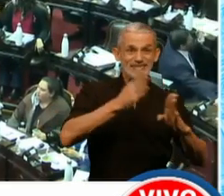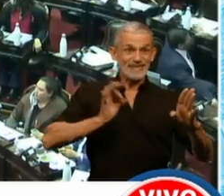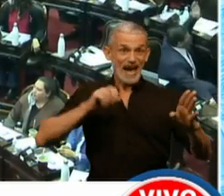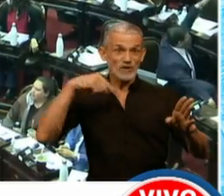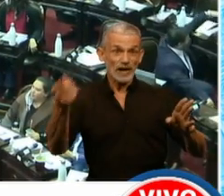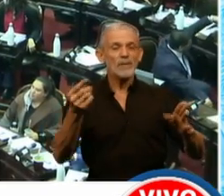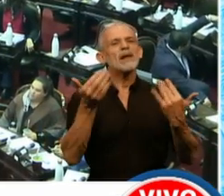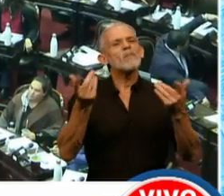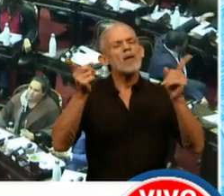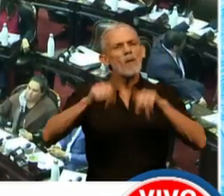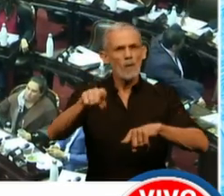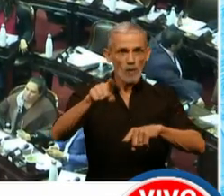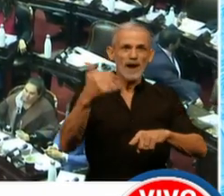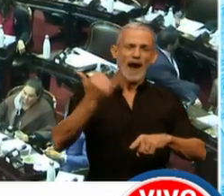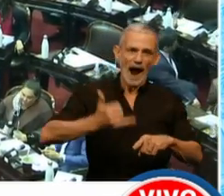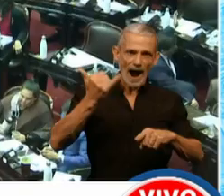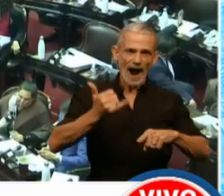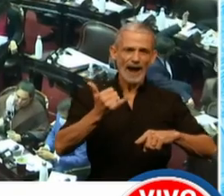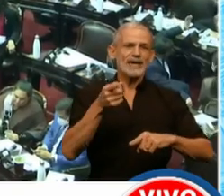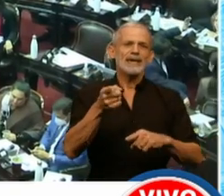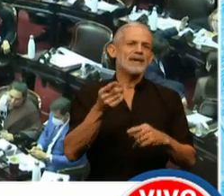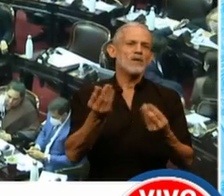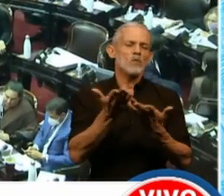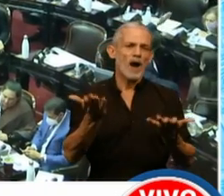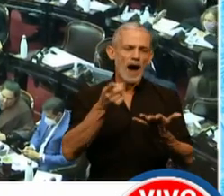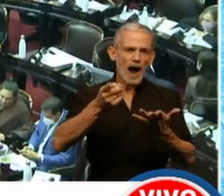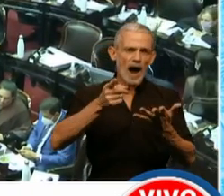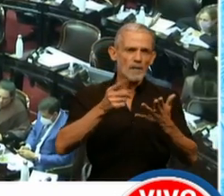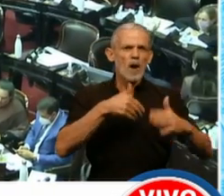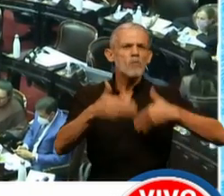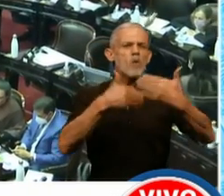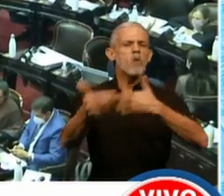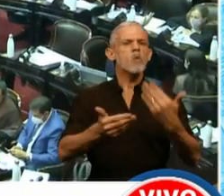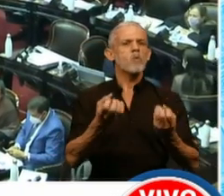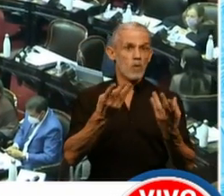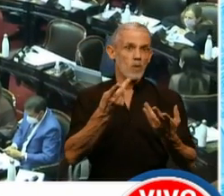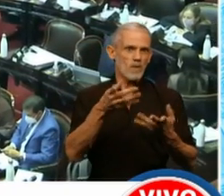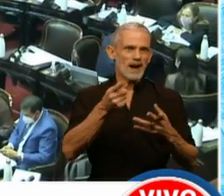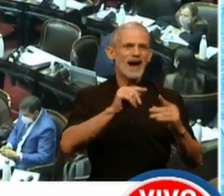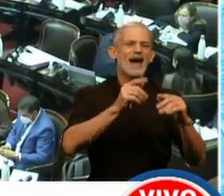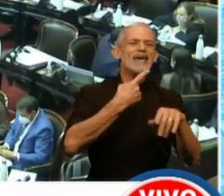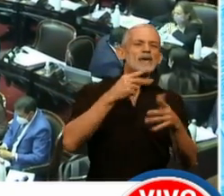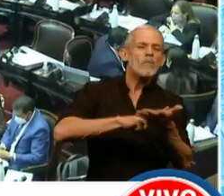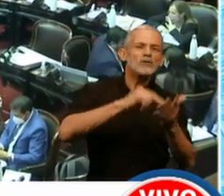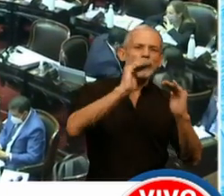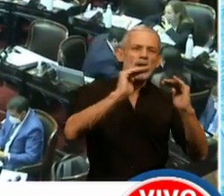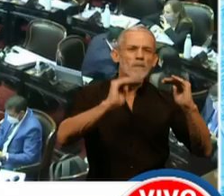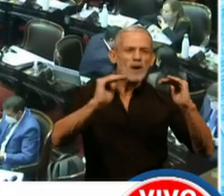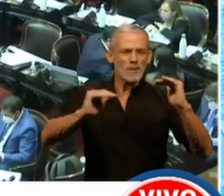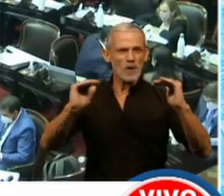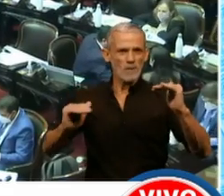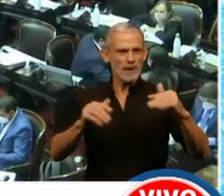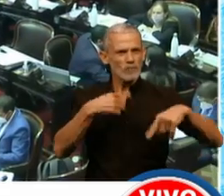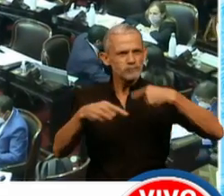podamos volver a tener esta esta marcha virtuosa de seguir bajando la presión impositiva